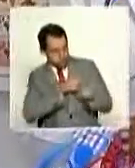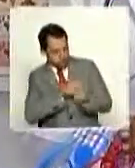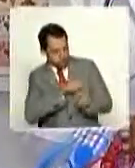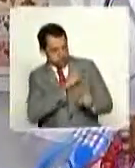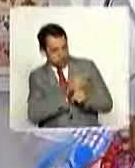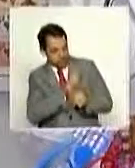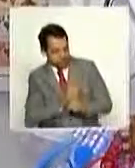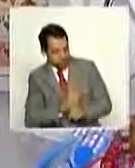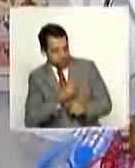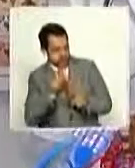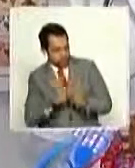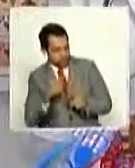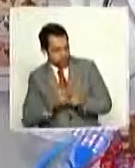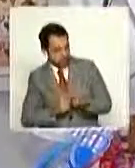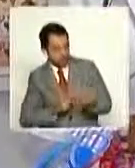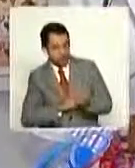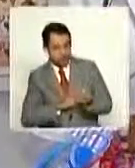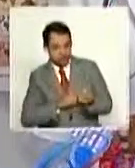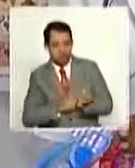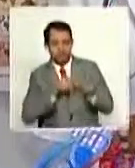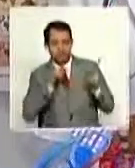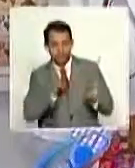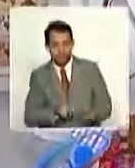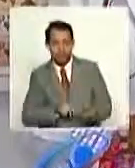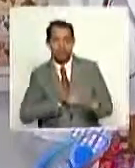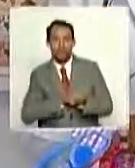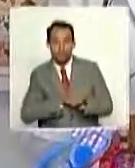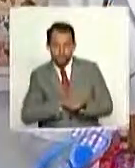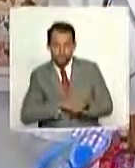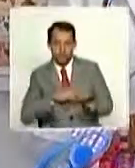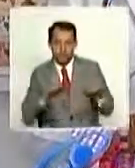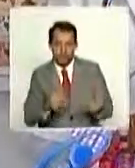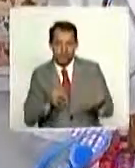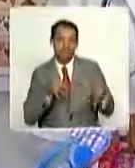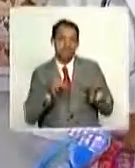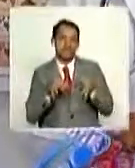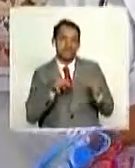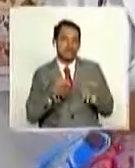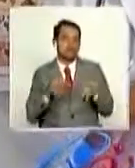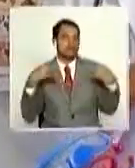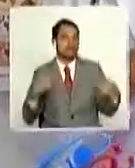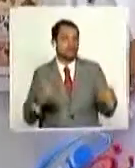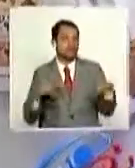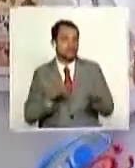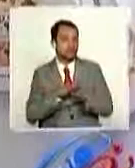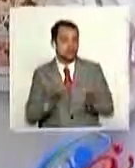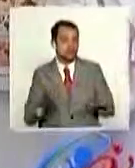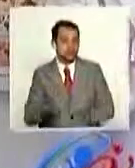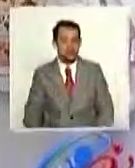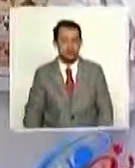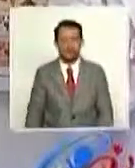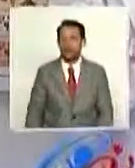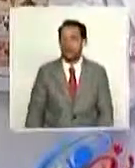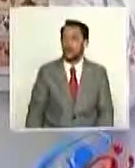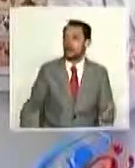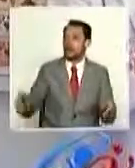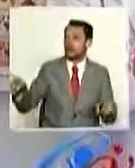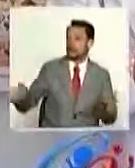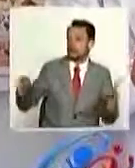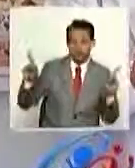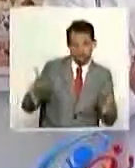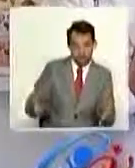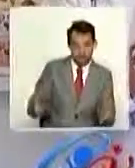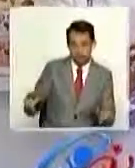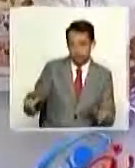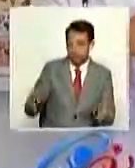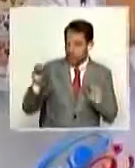grises hay que cambiarlas. Yo insisto mucho en eso, pero no siempre, es una asesoría odontológica. Y muchos de los pacientes ni siquiera se les hace